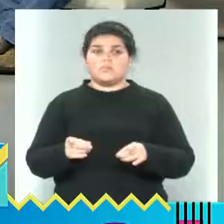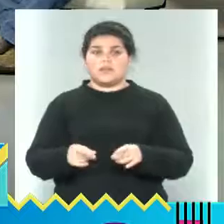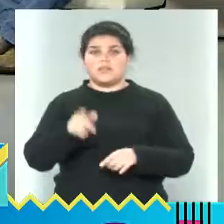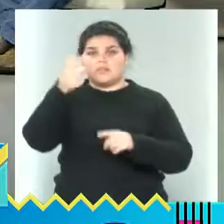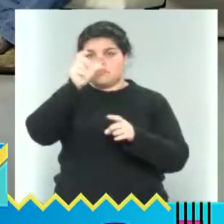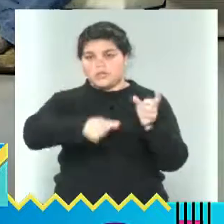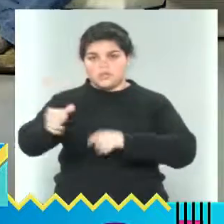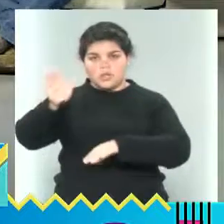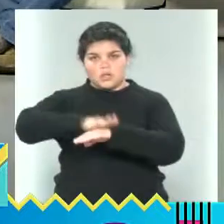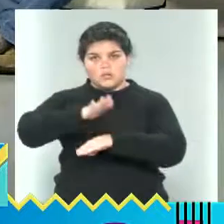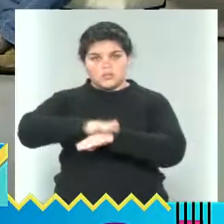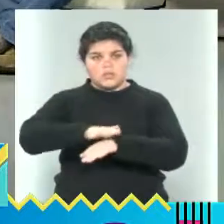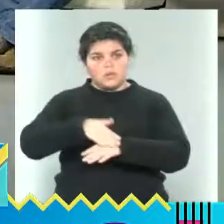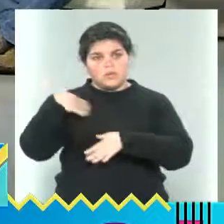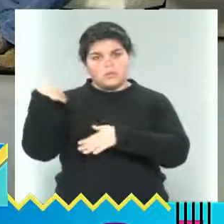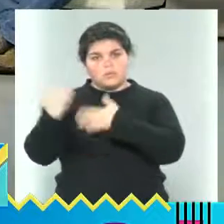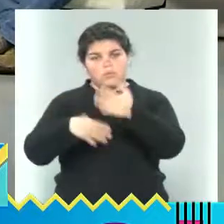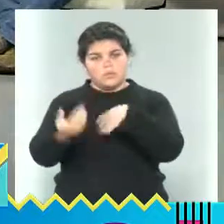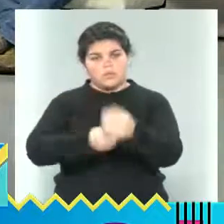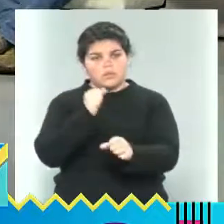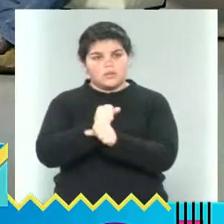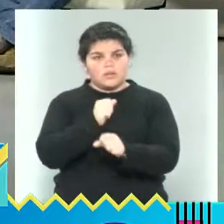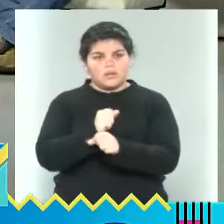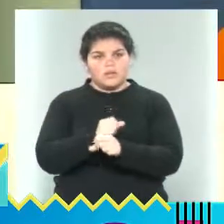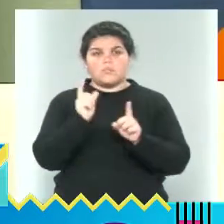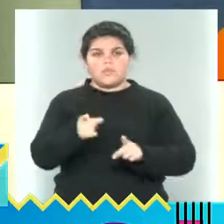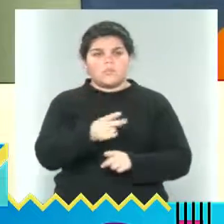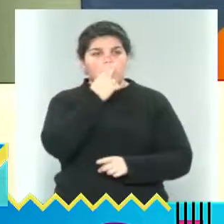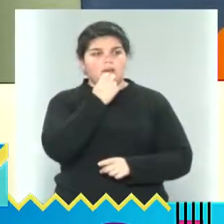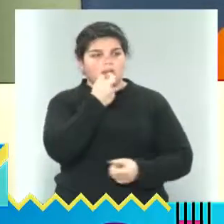bueno, seguir trabajando sobre lo mismo, Miriam, esto de las energías